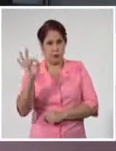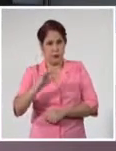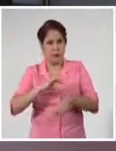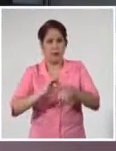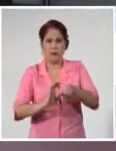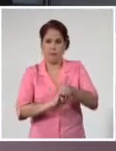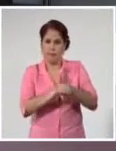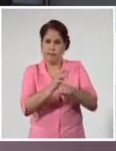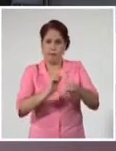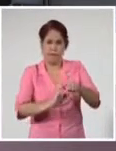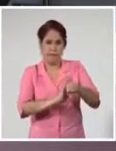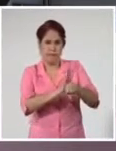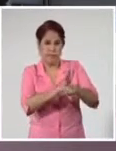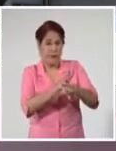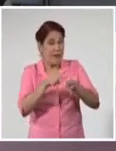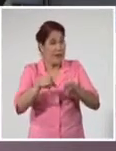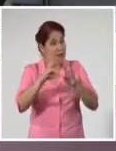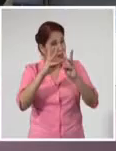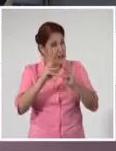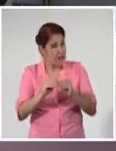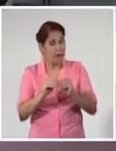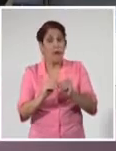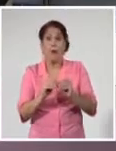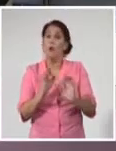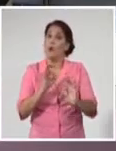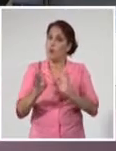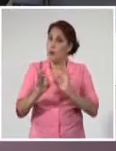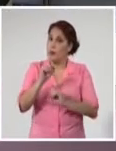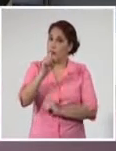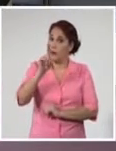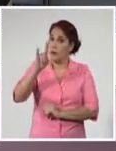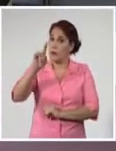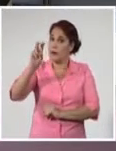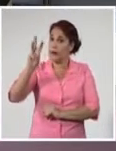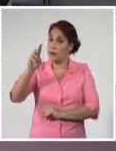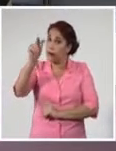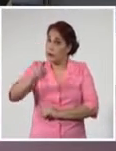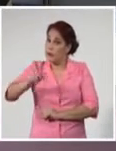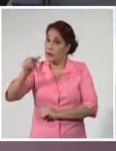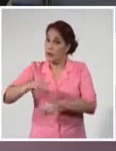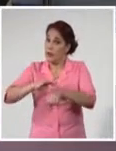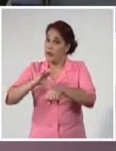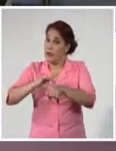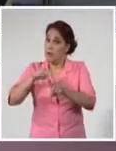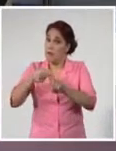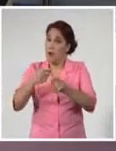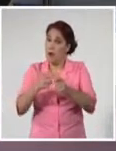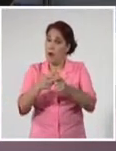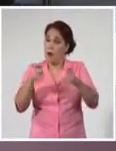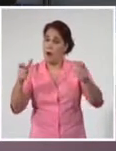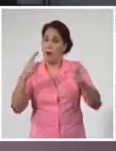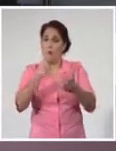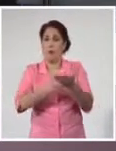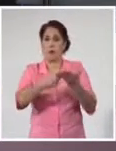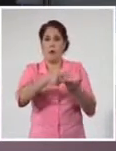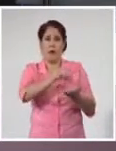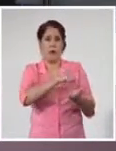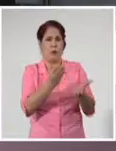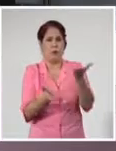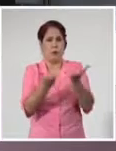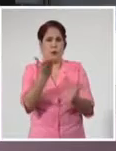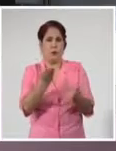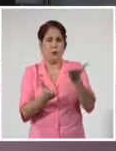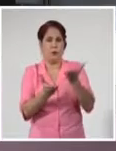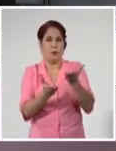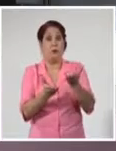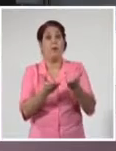diagnóstico de pacientes, una cifra que se traduce en 163 enfermos más que en los 7 días anteriores. Así es, Abdiel, y